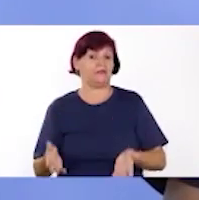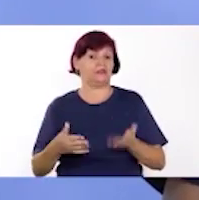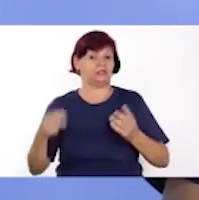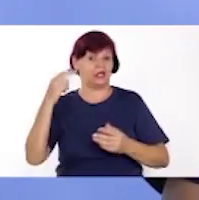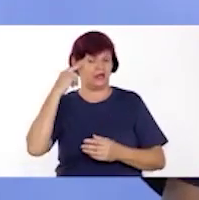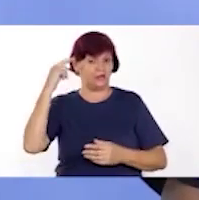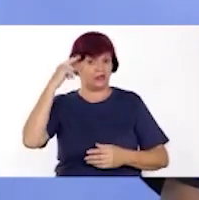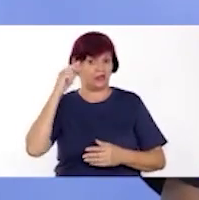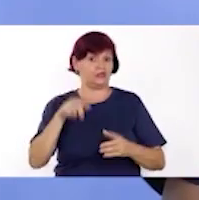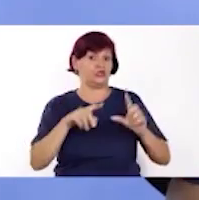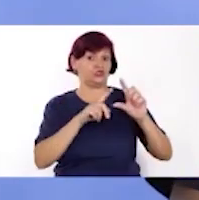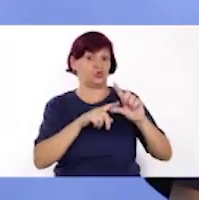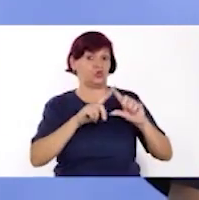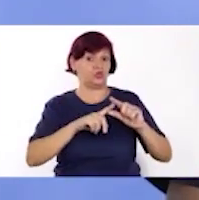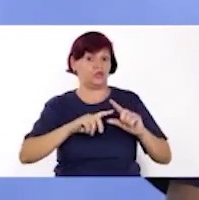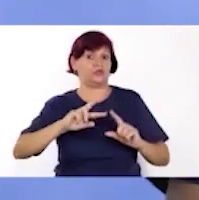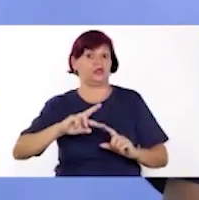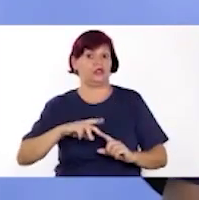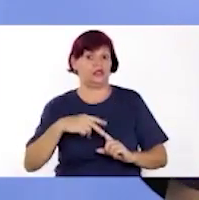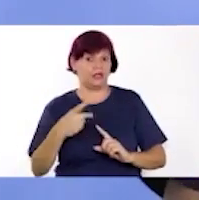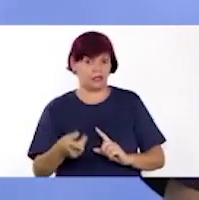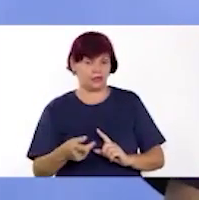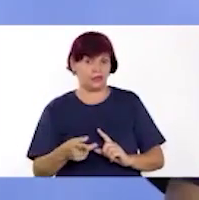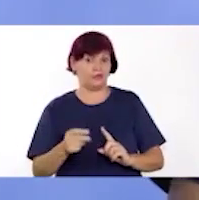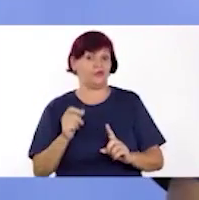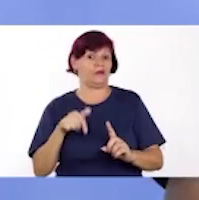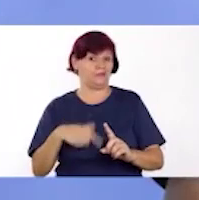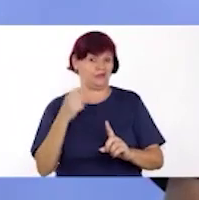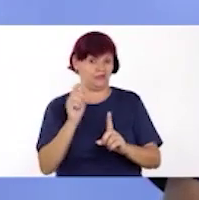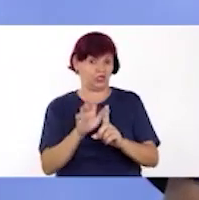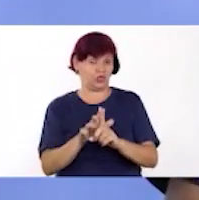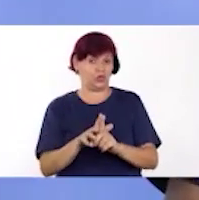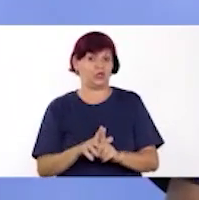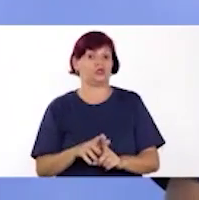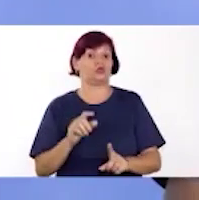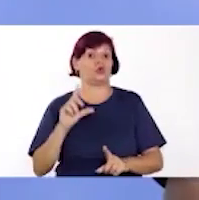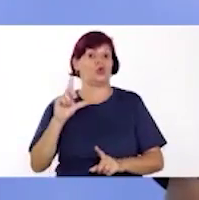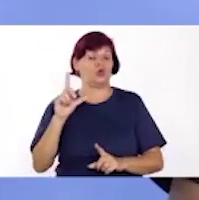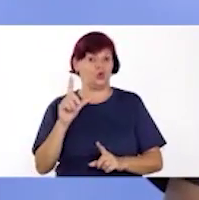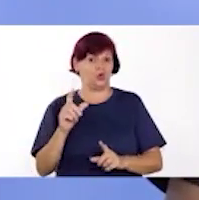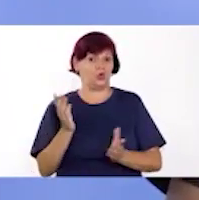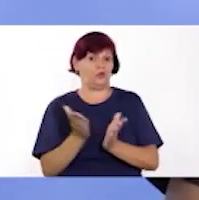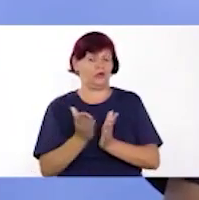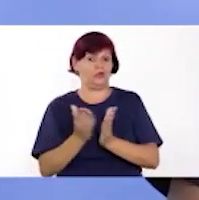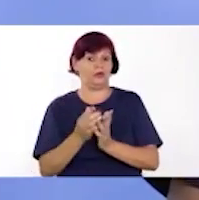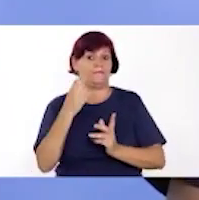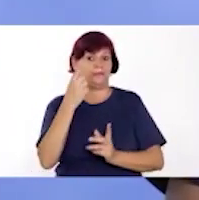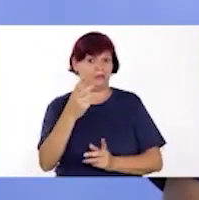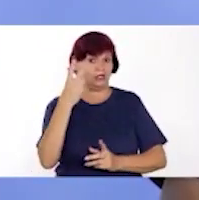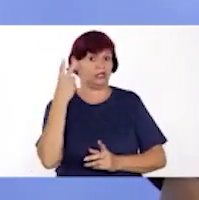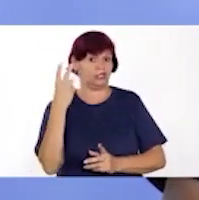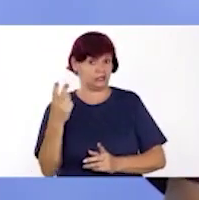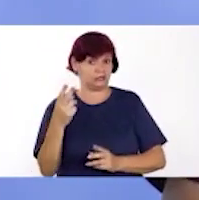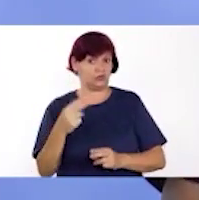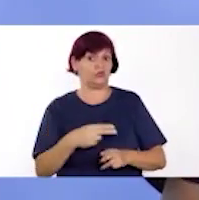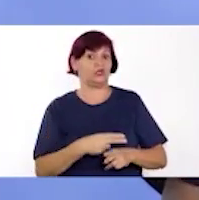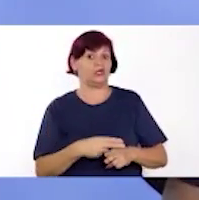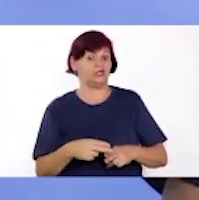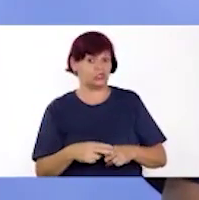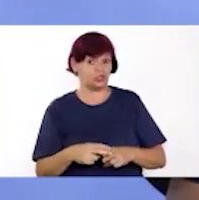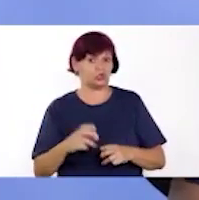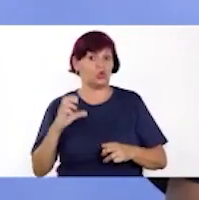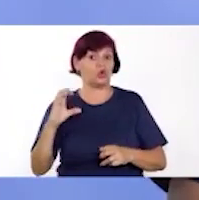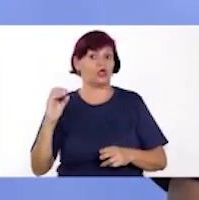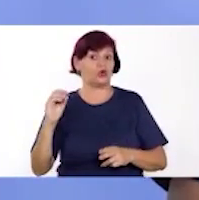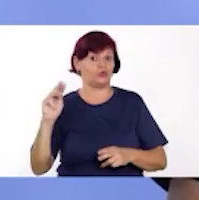las habilidades y dominar estos contenidos. Y les reitero que a partir de este encuentro, los lunes se van a trabajar primer y segundo